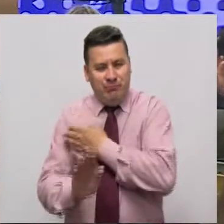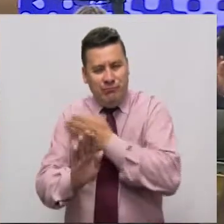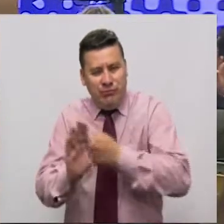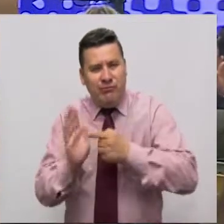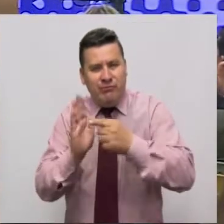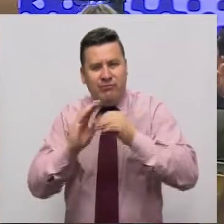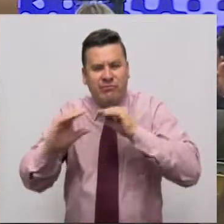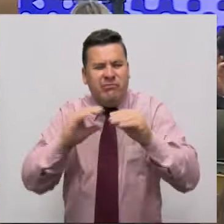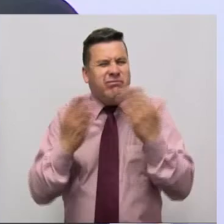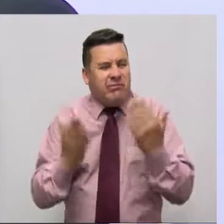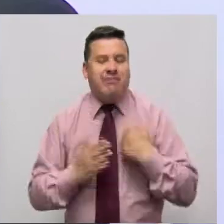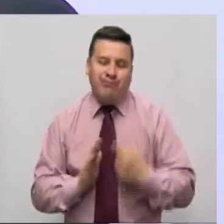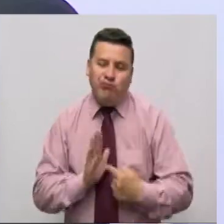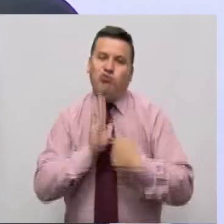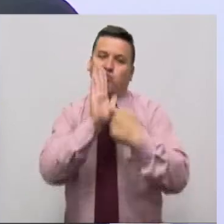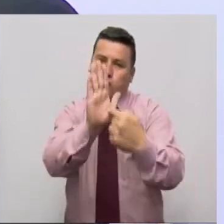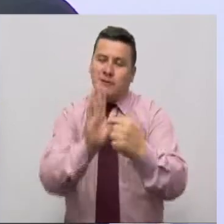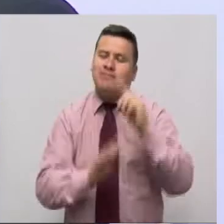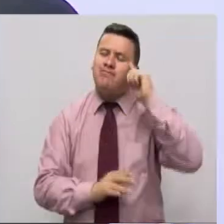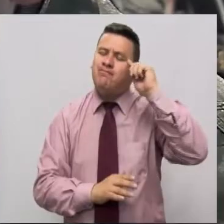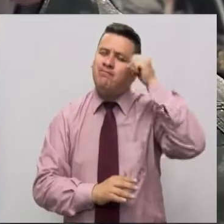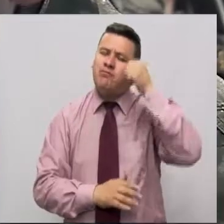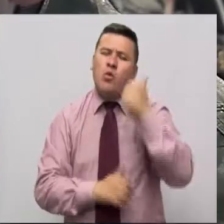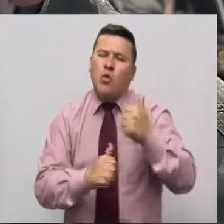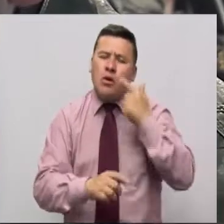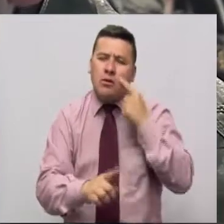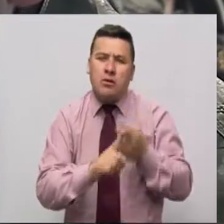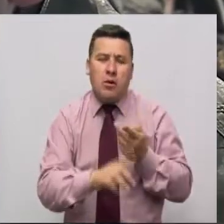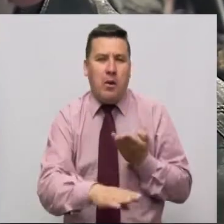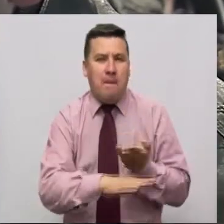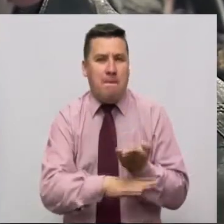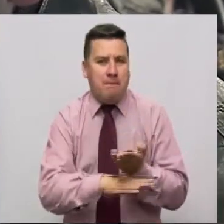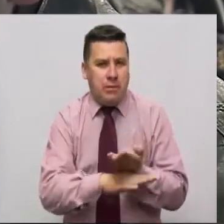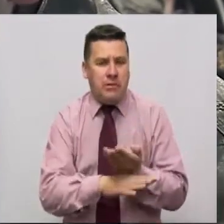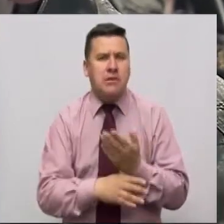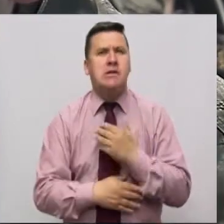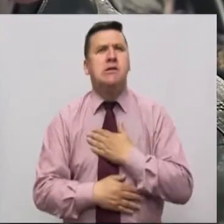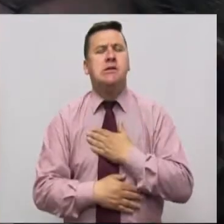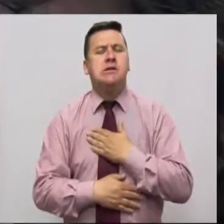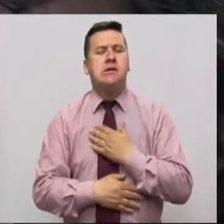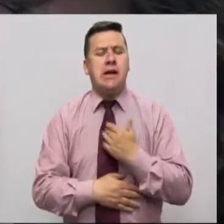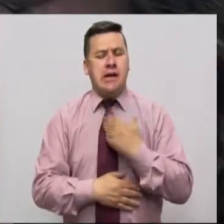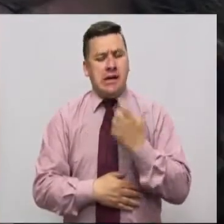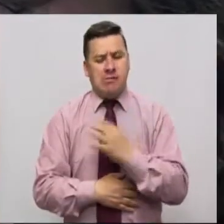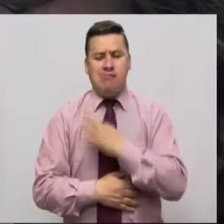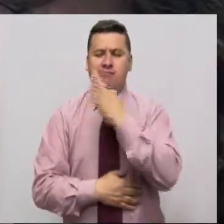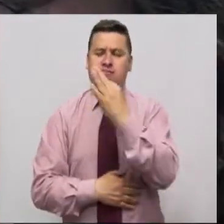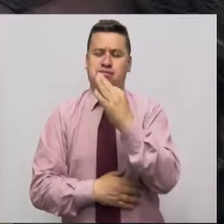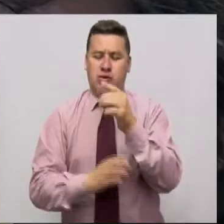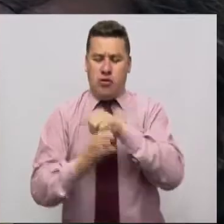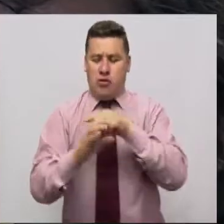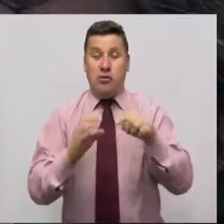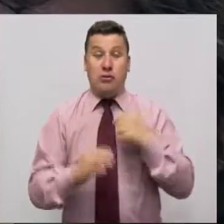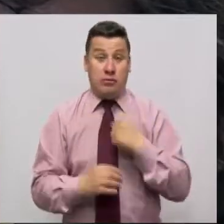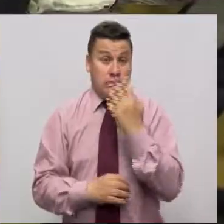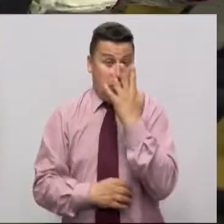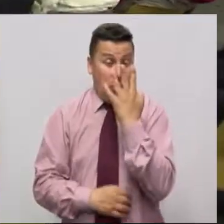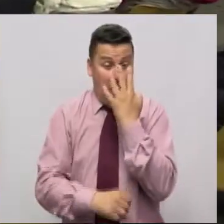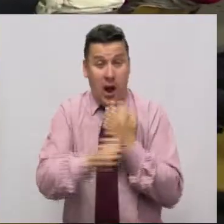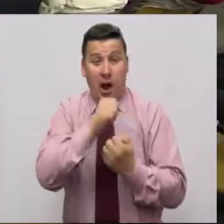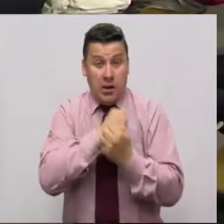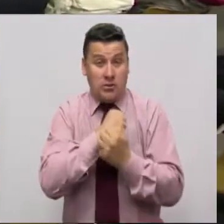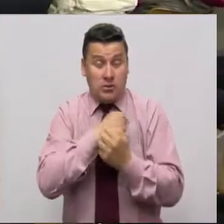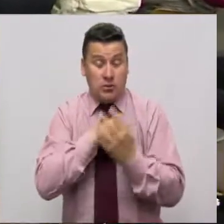Al rendirle cuentas al país, Edgardo Maya Villazón recordó cuál fue el propósito que lo motivó a aspirar a Contralor General de la República.